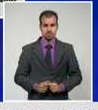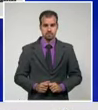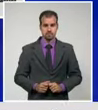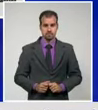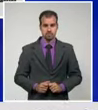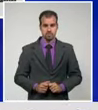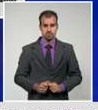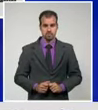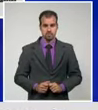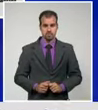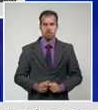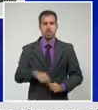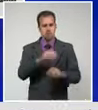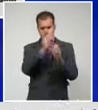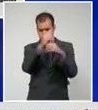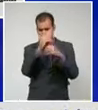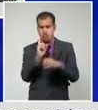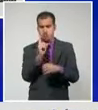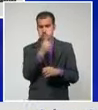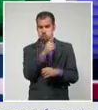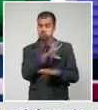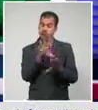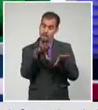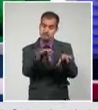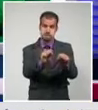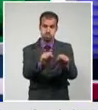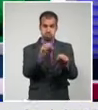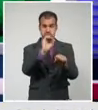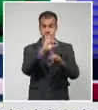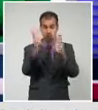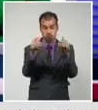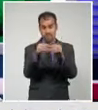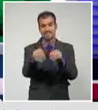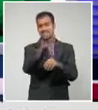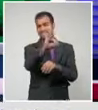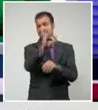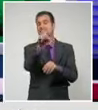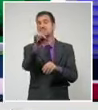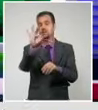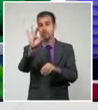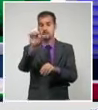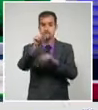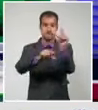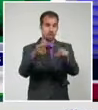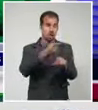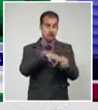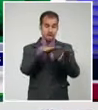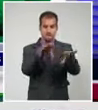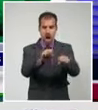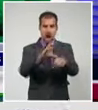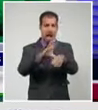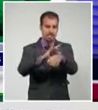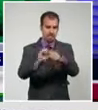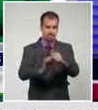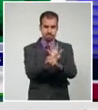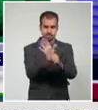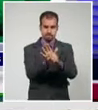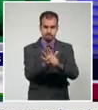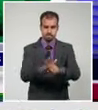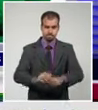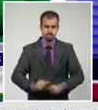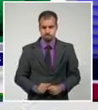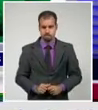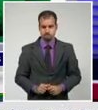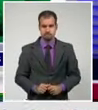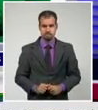anteriormente, permitió diagnosticar 718 personas con COVID-19, de